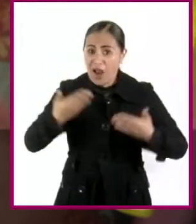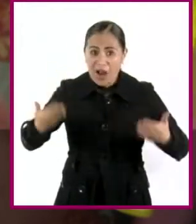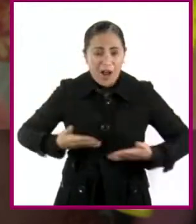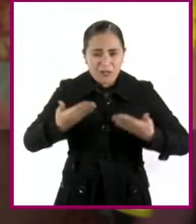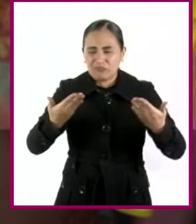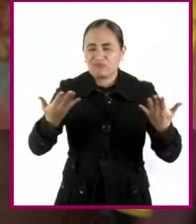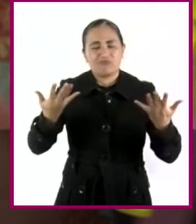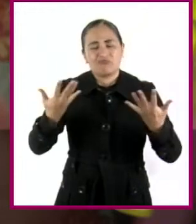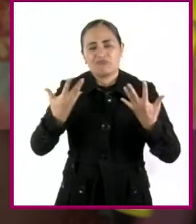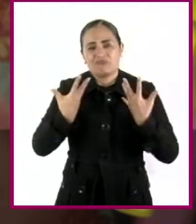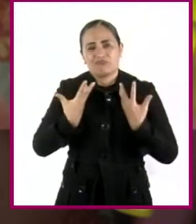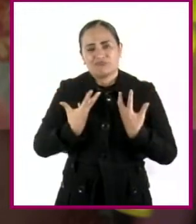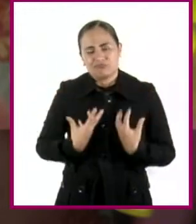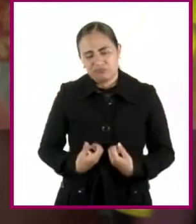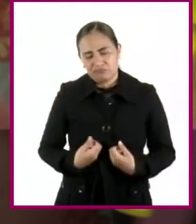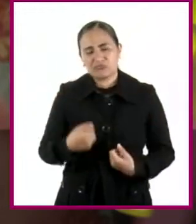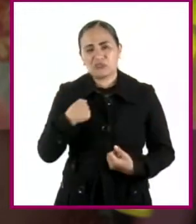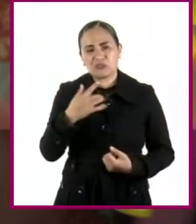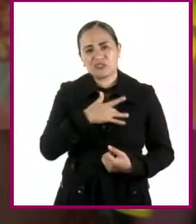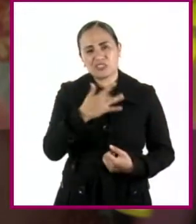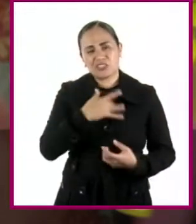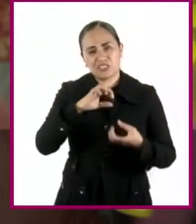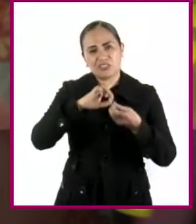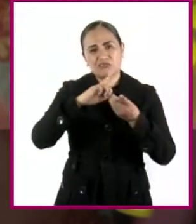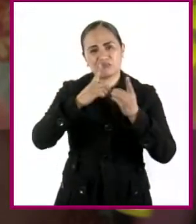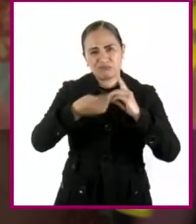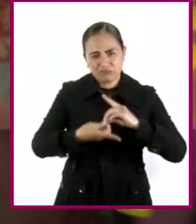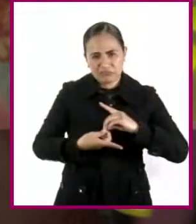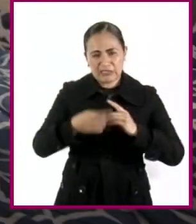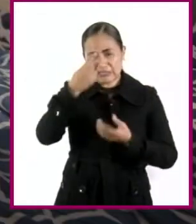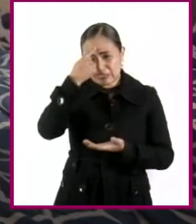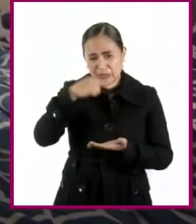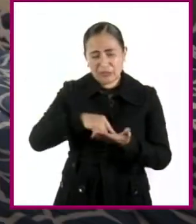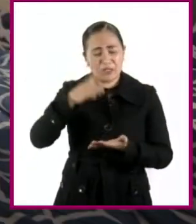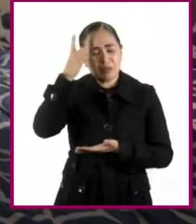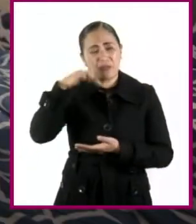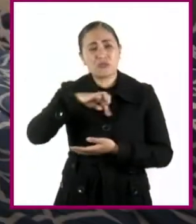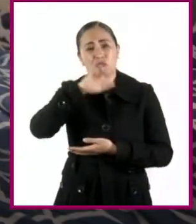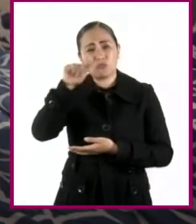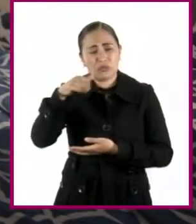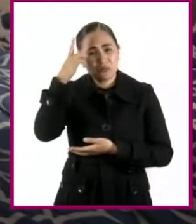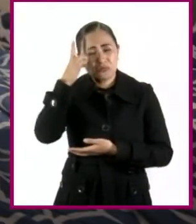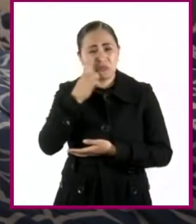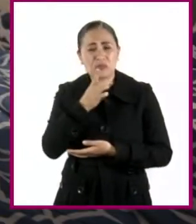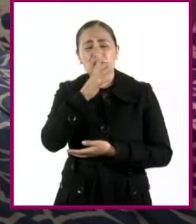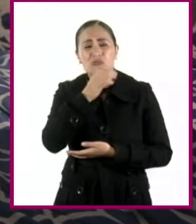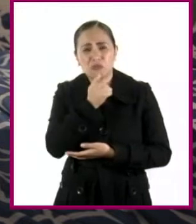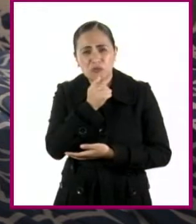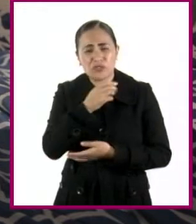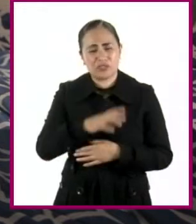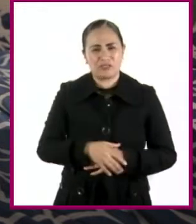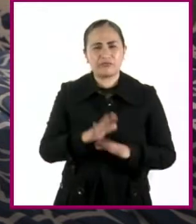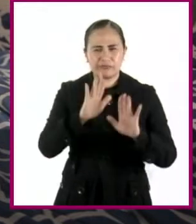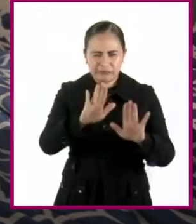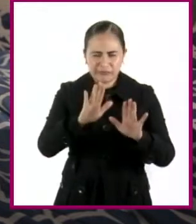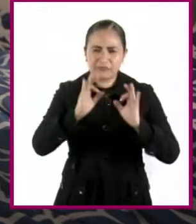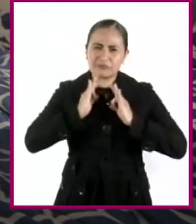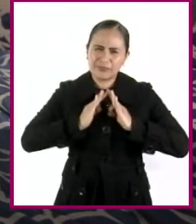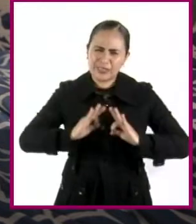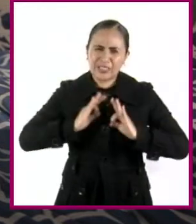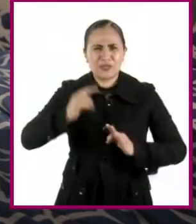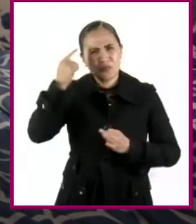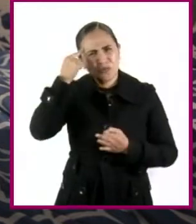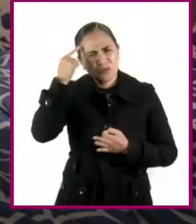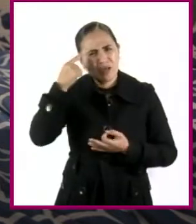¿Sabes qué? Creo que estoy un poco depre y temo que me dé insomnio. A ver, relax. Dime, ¿qué te perturba,